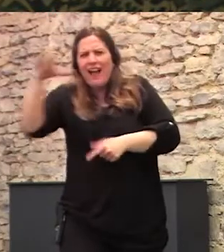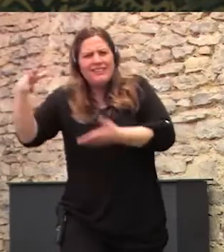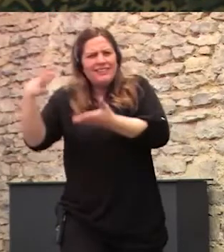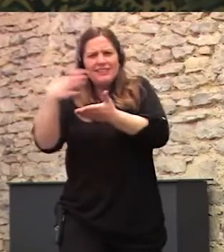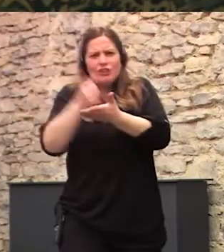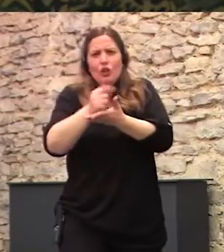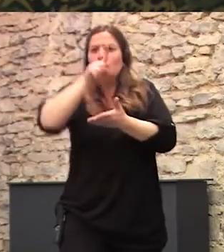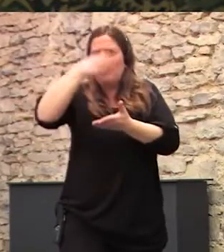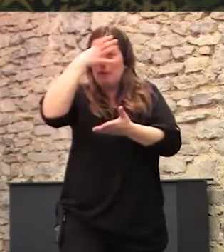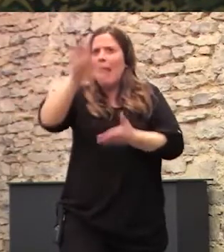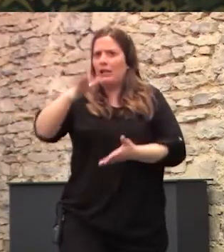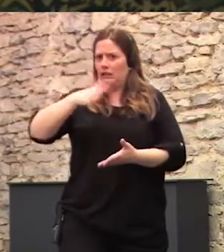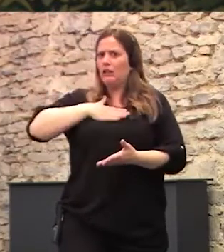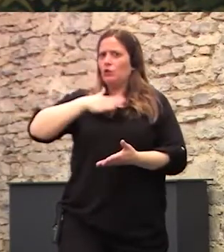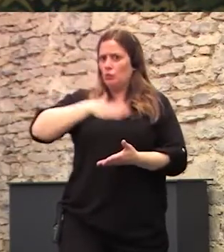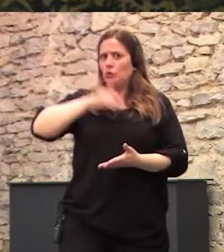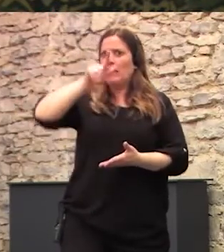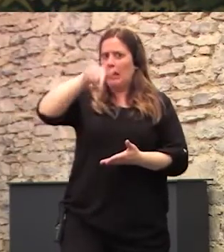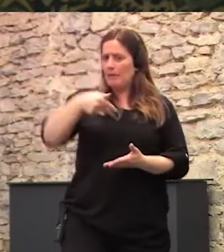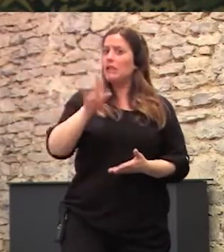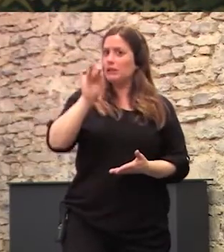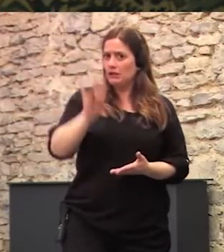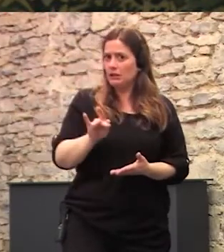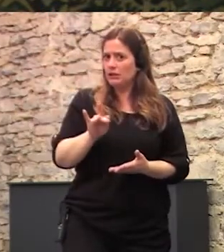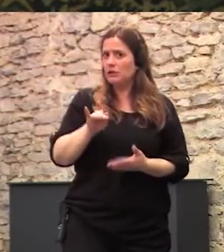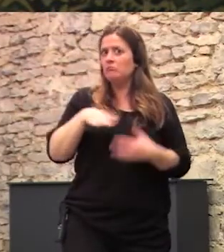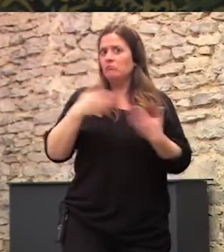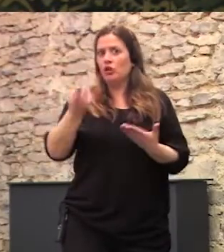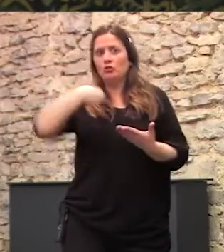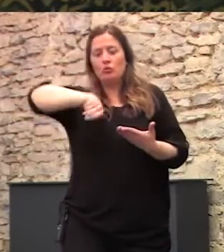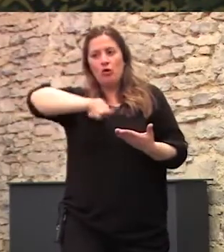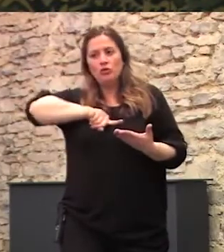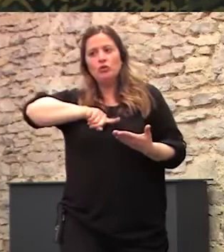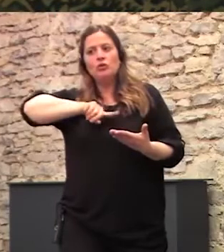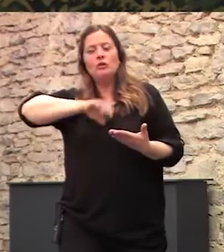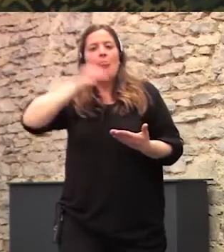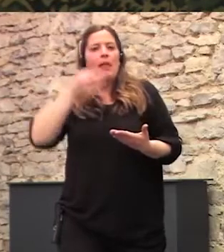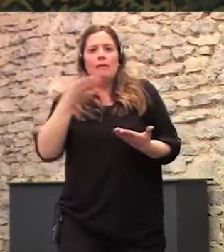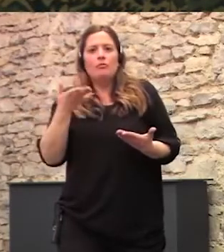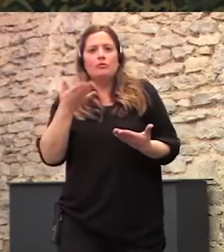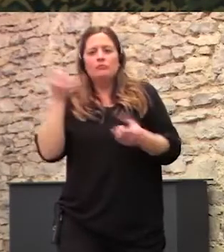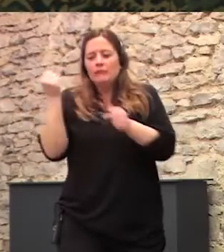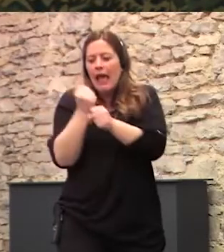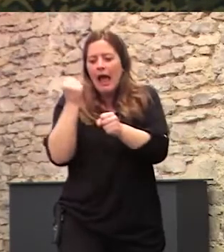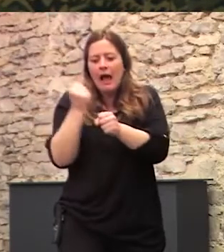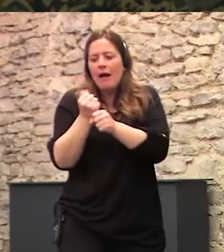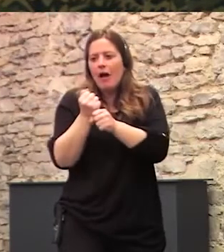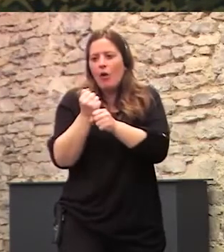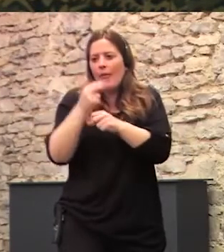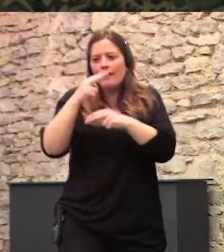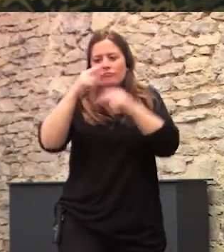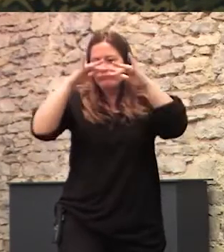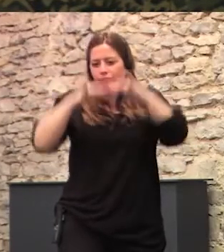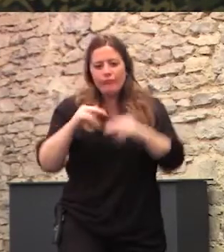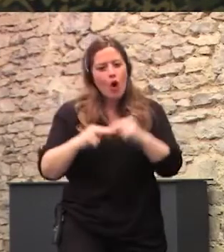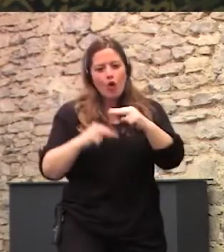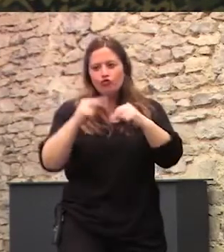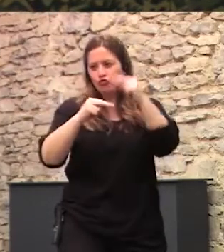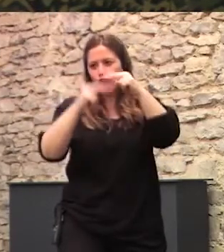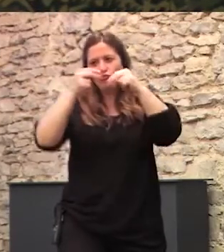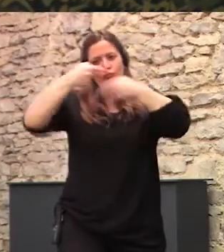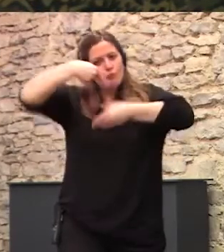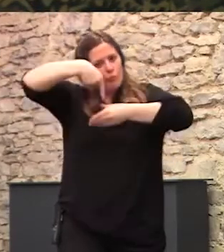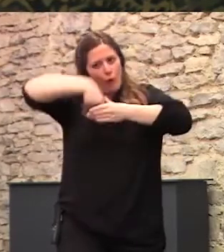nuestros países, ¿sí? Entonces tenemos que hacer también un trabajo de deconstrucción, de concienciación y de deconstrucción muy profundo